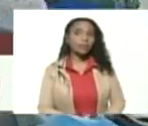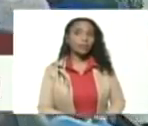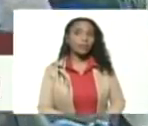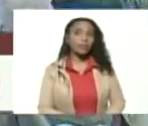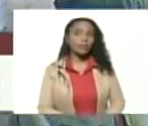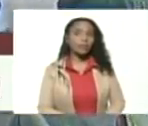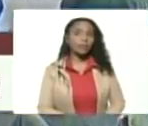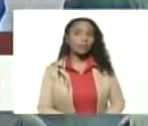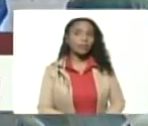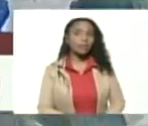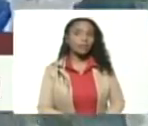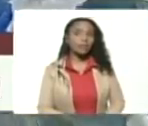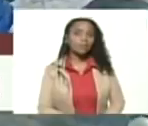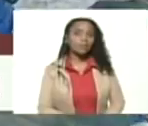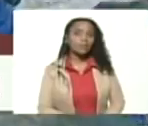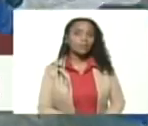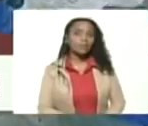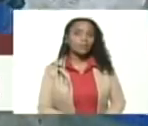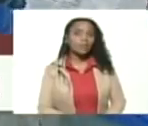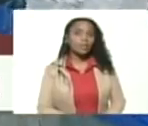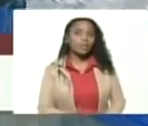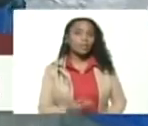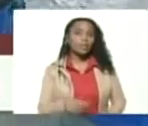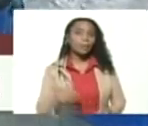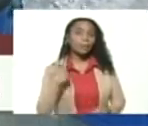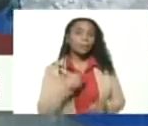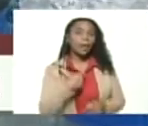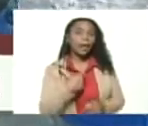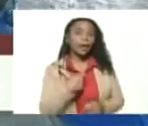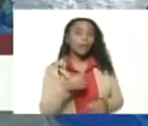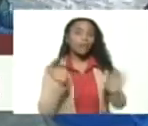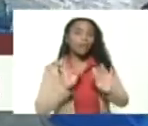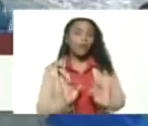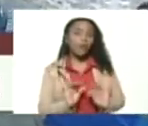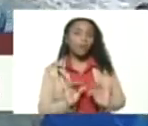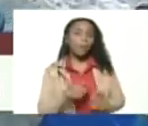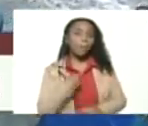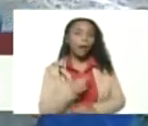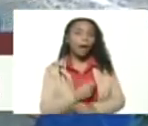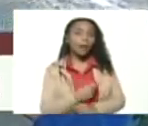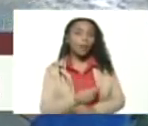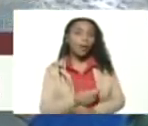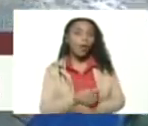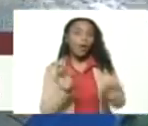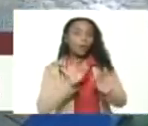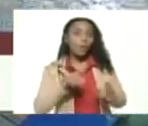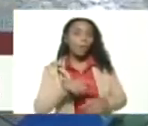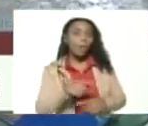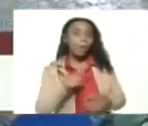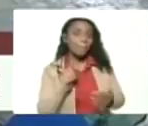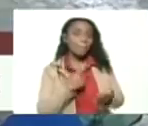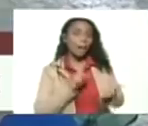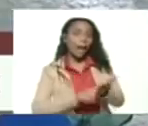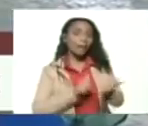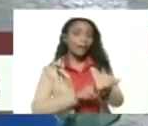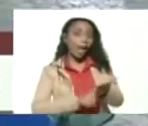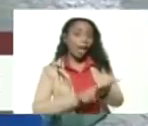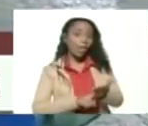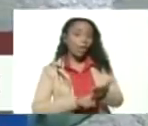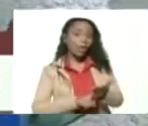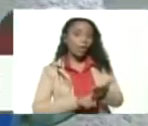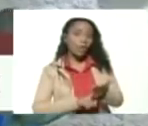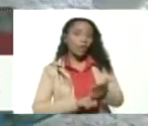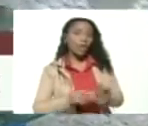ingresos nacionales? Los ingresos de tributos, ahora se está pagando el impuesto sobre la renta, los ingresos del impuesto a las ventas